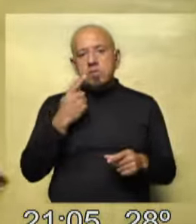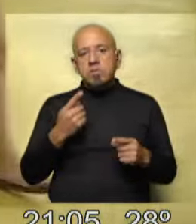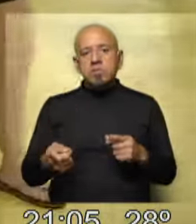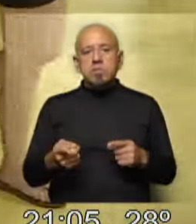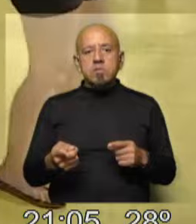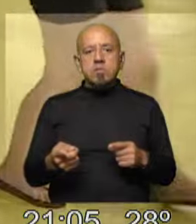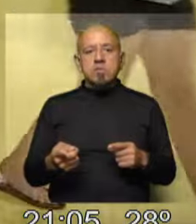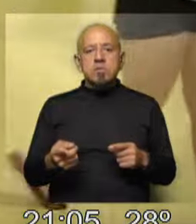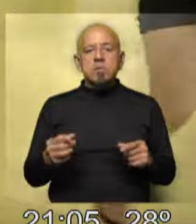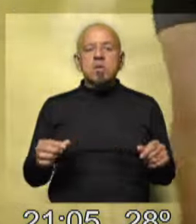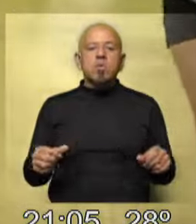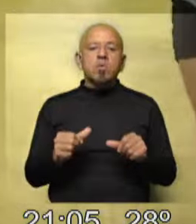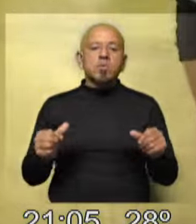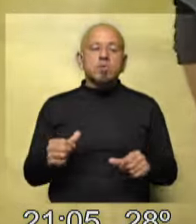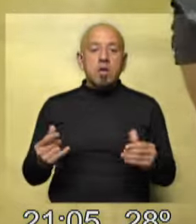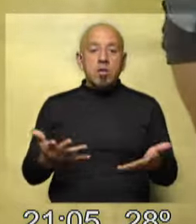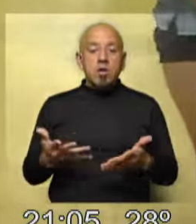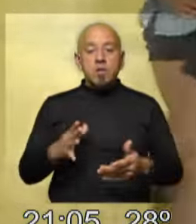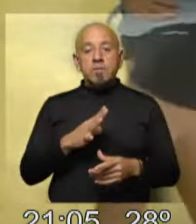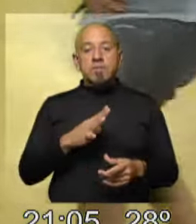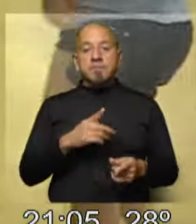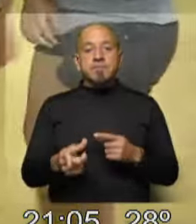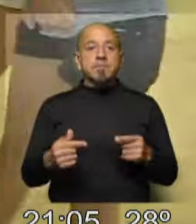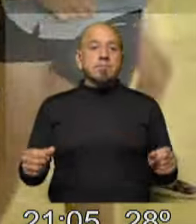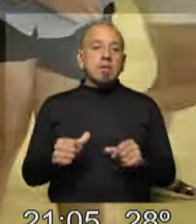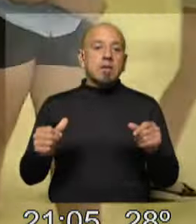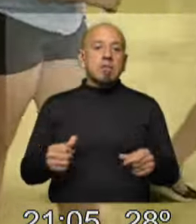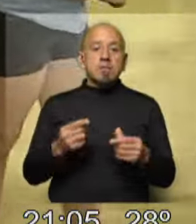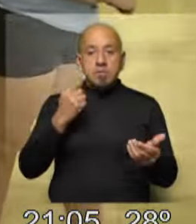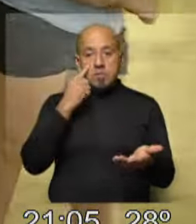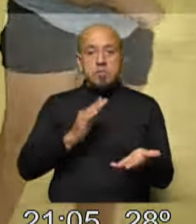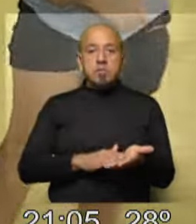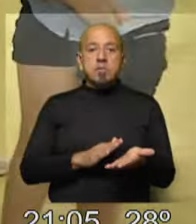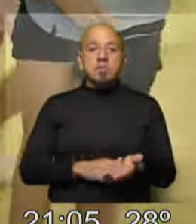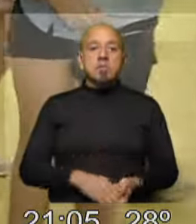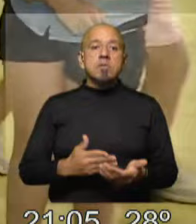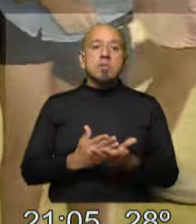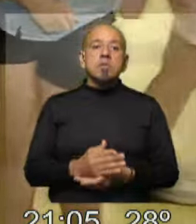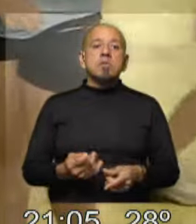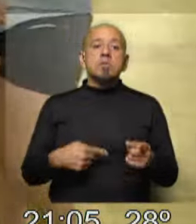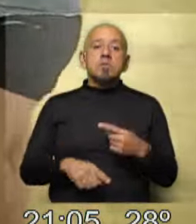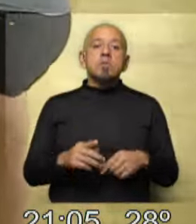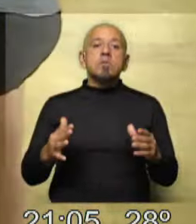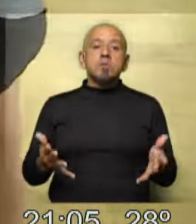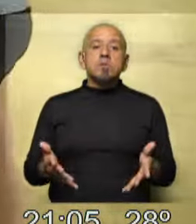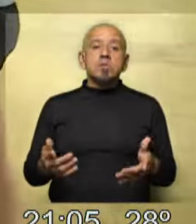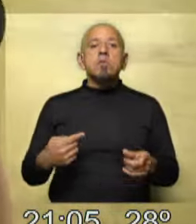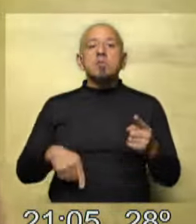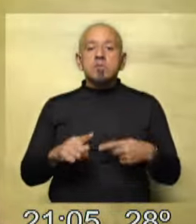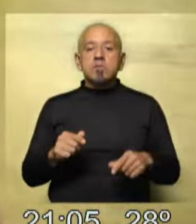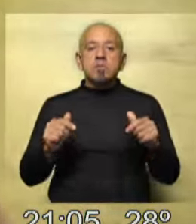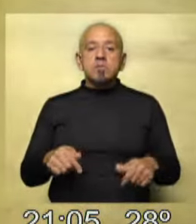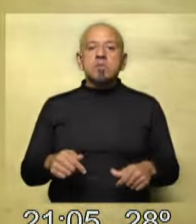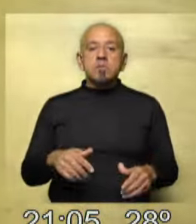recitales aquí pero Bueno finalmente eh se hicieron tantas pruebas y funcionó siempre también que se terminó definiendo como